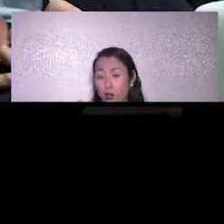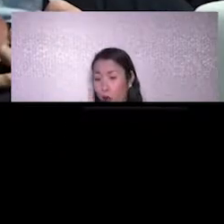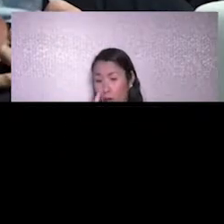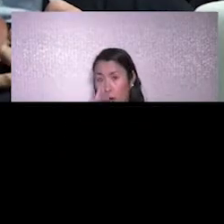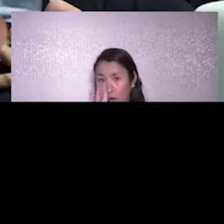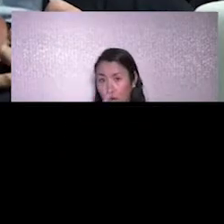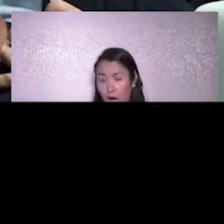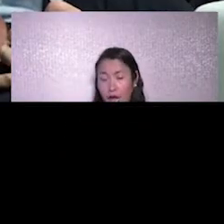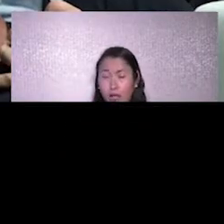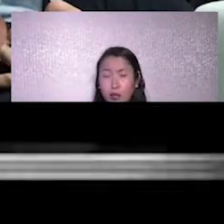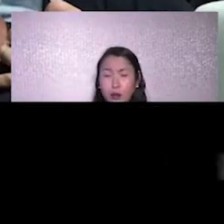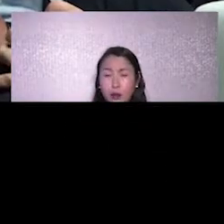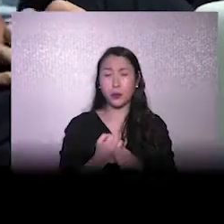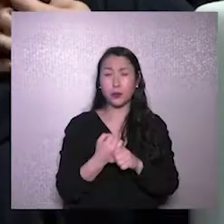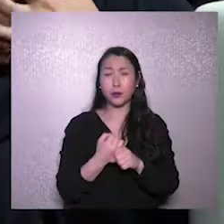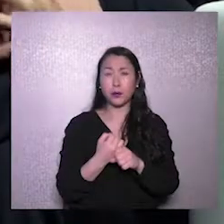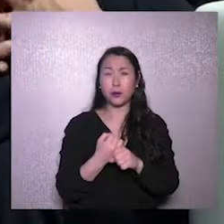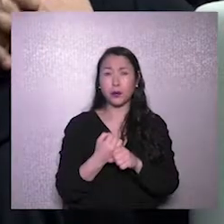década,